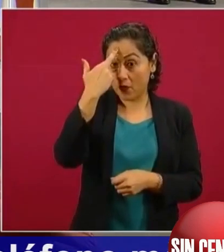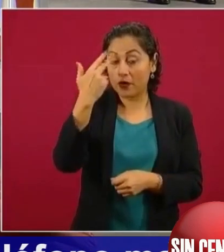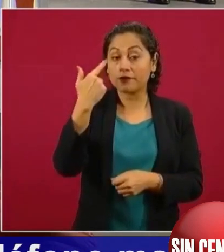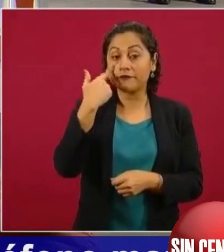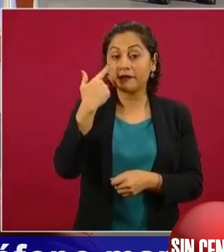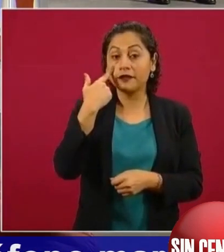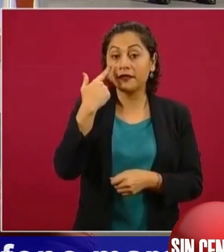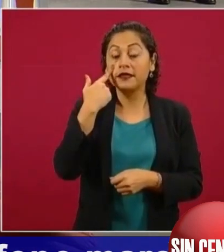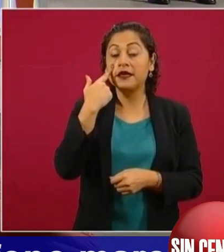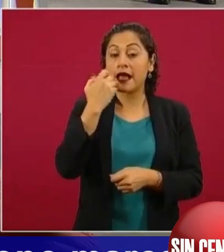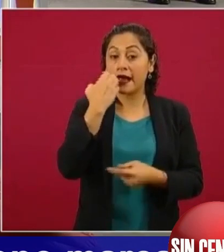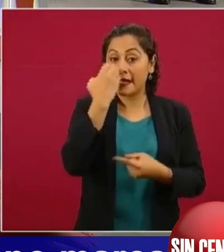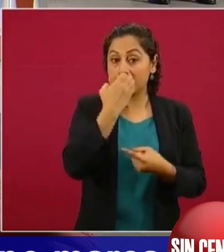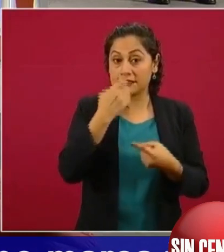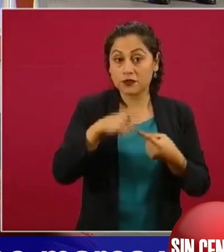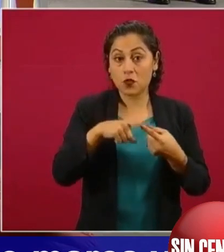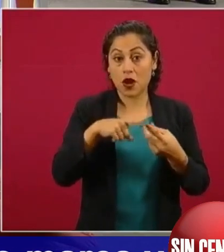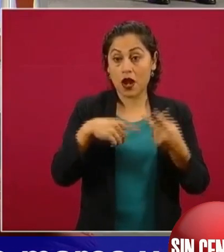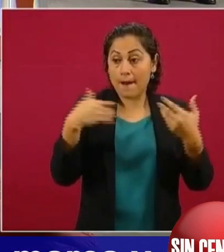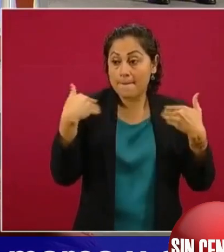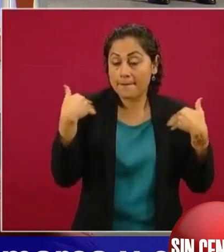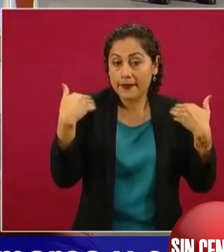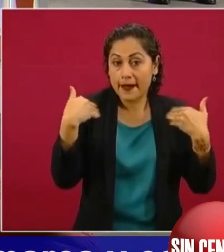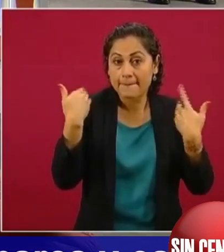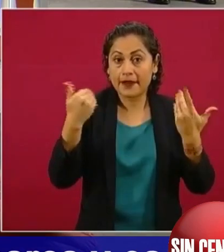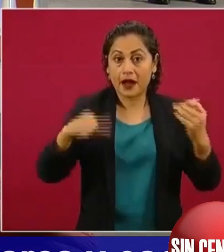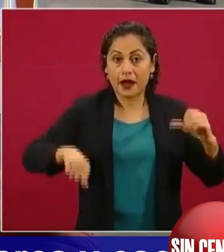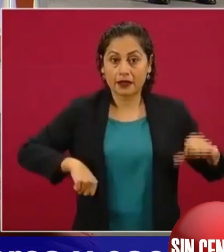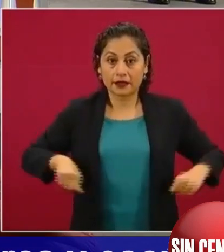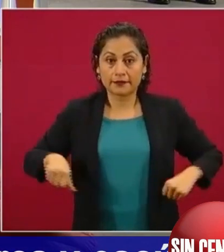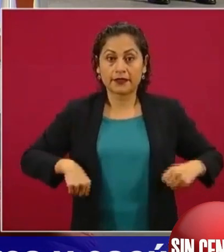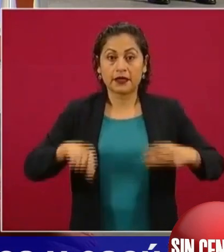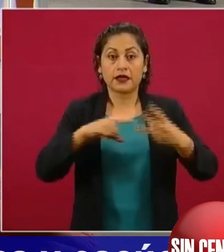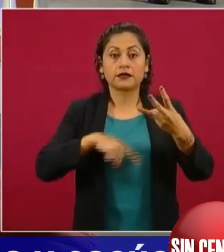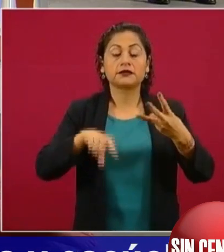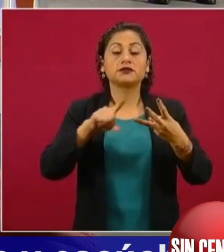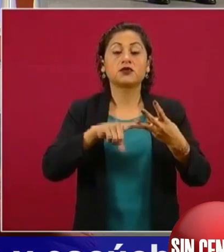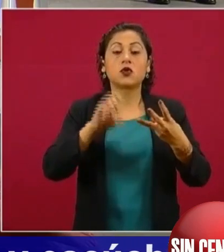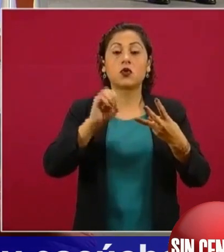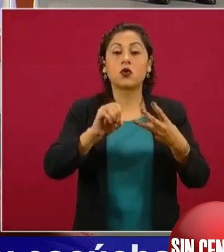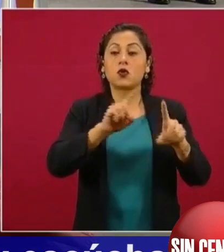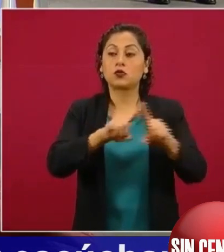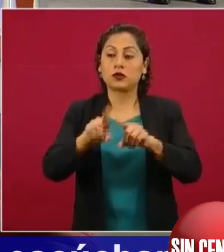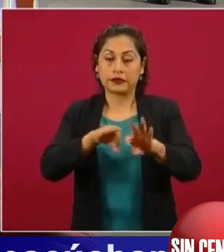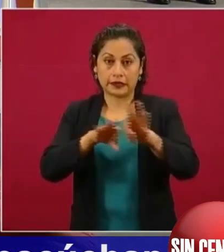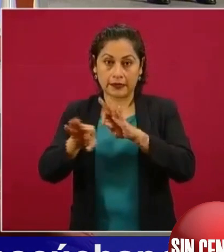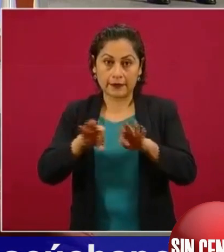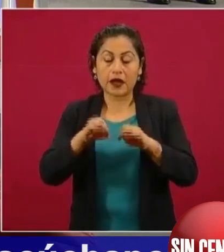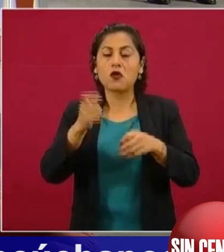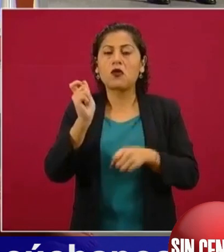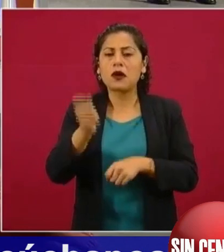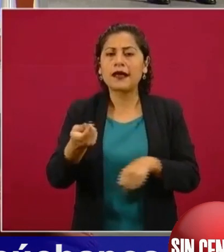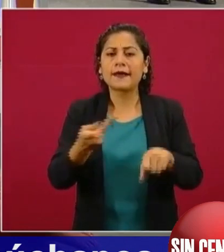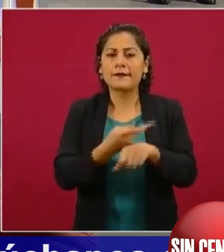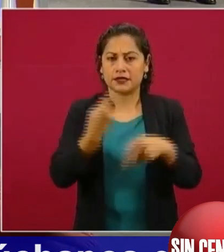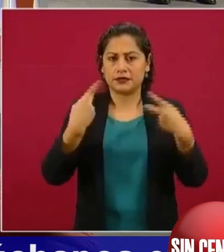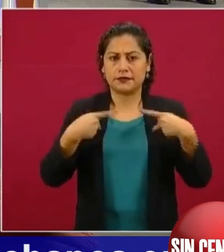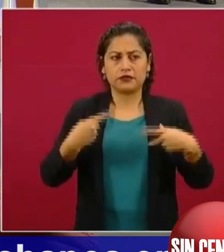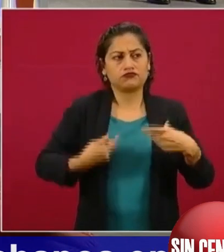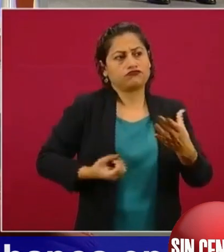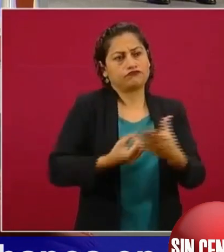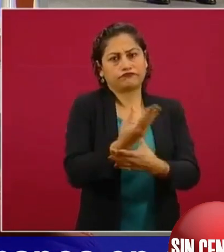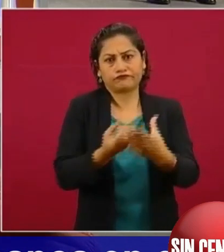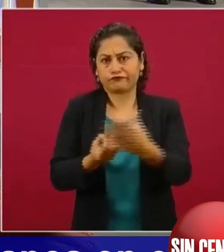las actividades recreativas en general, es decir, es un conjunto muy amplio que se realizan en el espacio público, son los que determinan